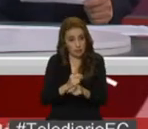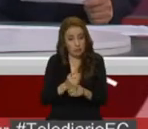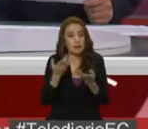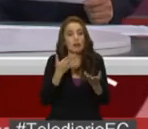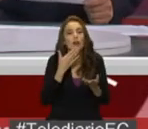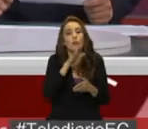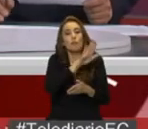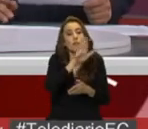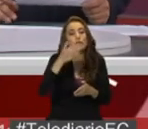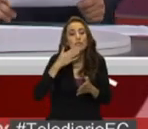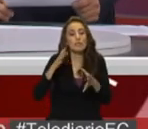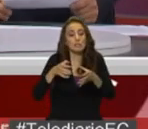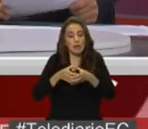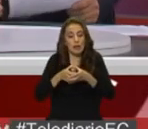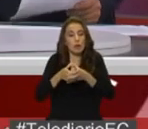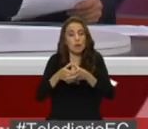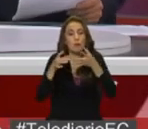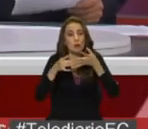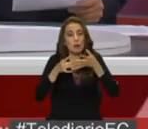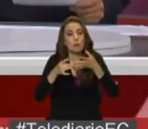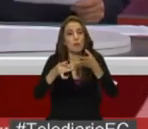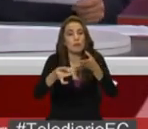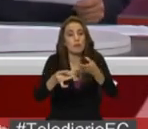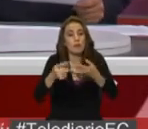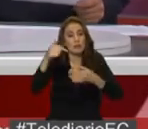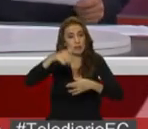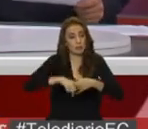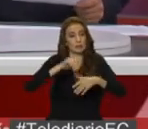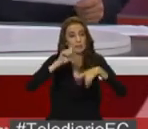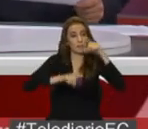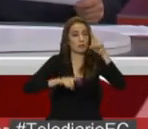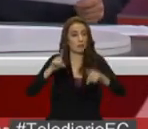estas acciones que está asumiendo la Fiscalía y el Ministerio de Gobierno?